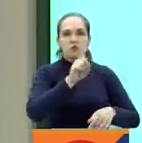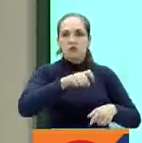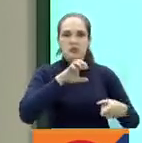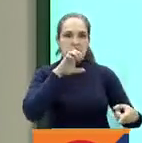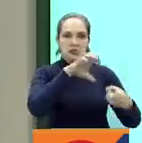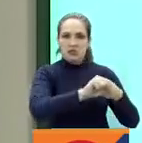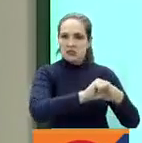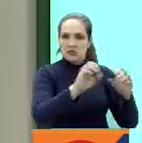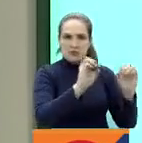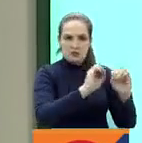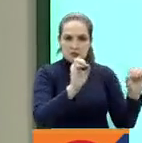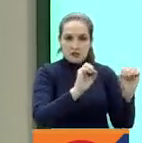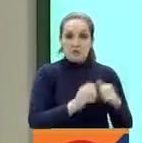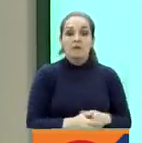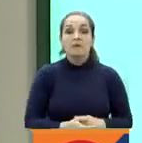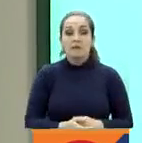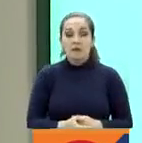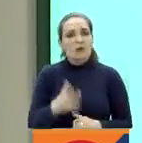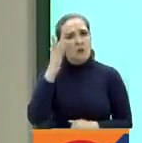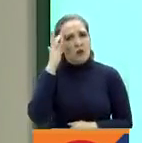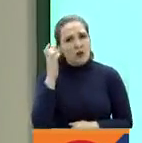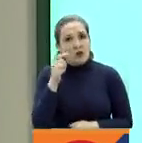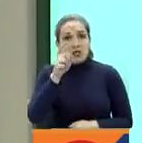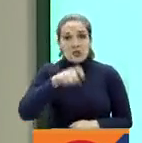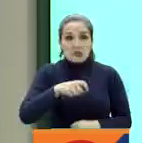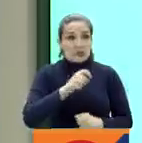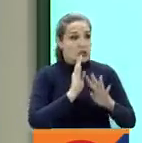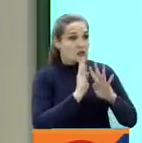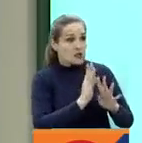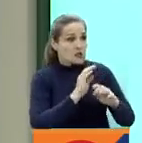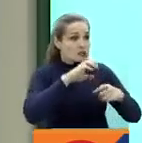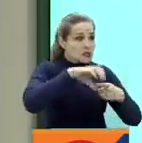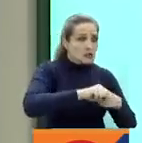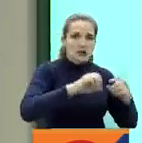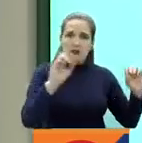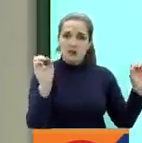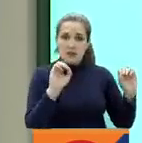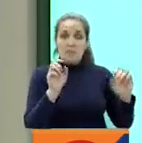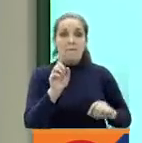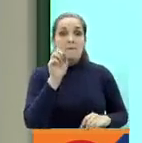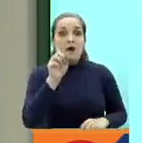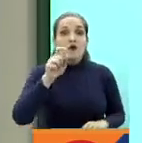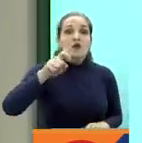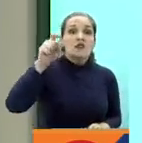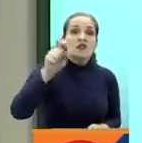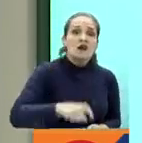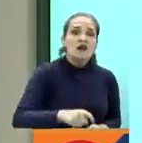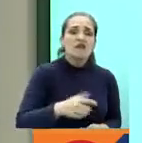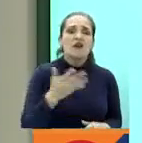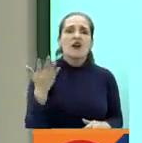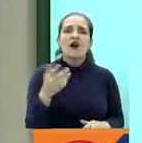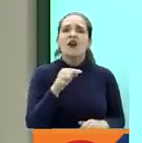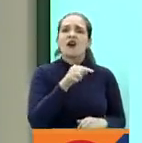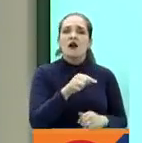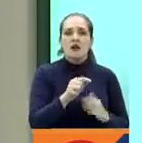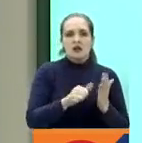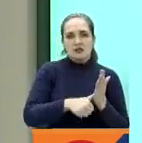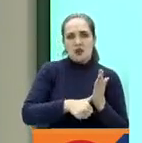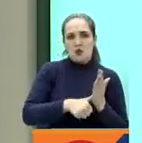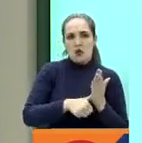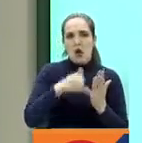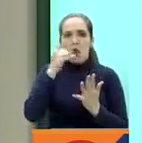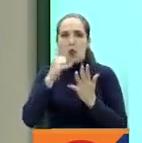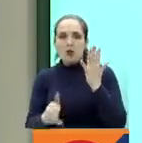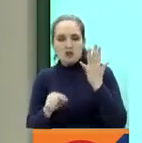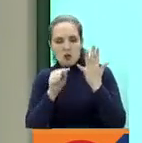este documento. Y mucha atención, porque no es necesario agendar cita, pero sí tener en cuenta el último número de su